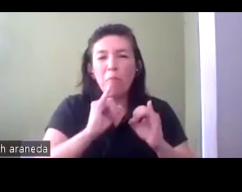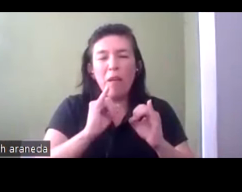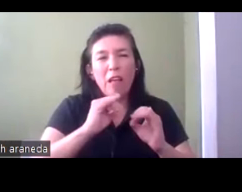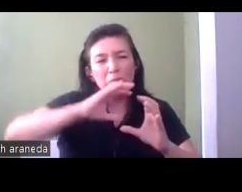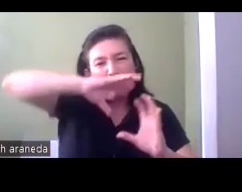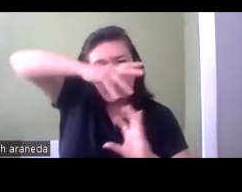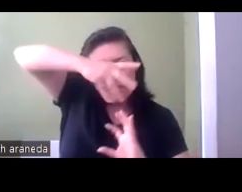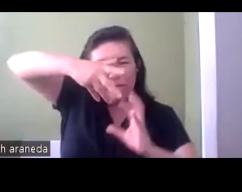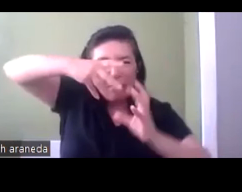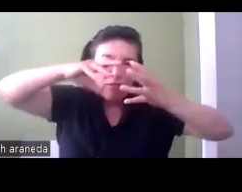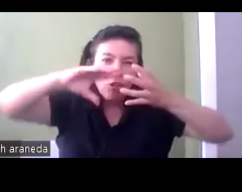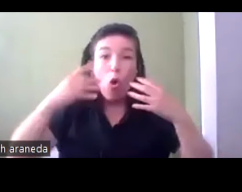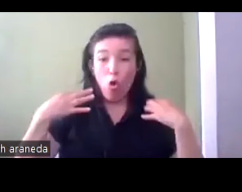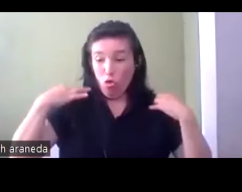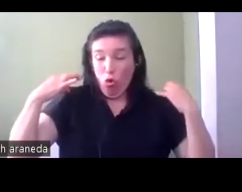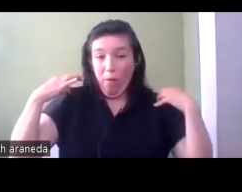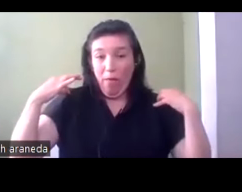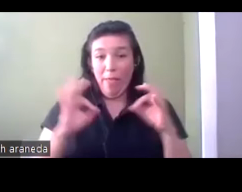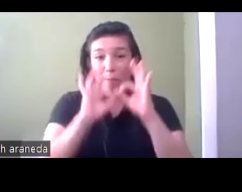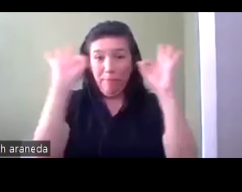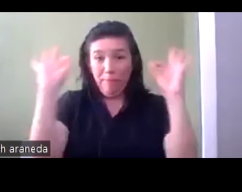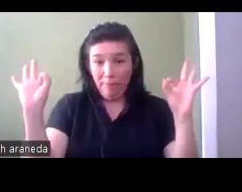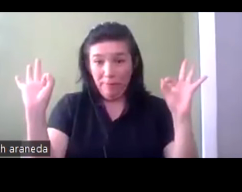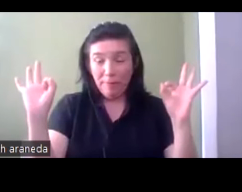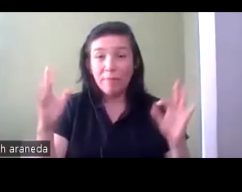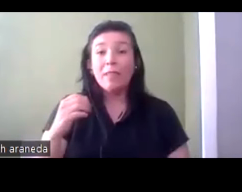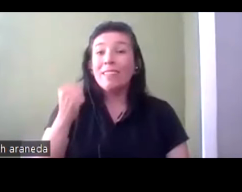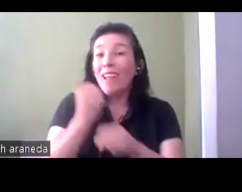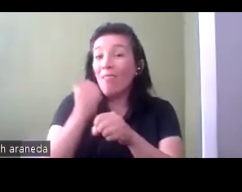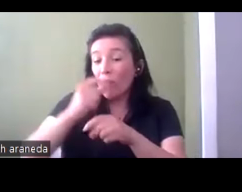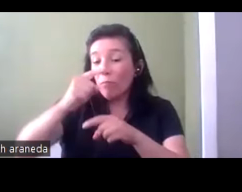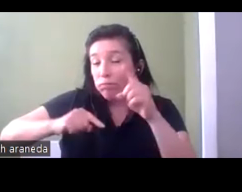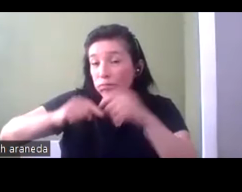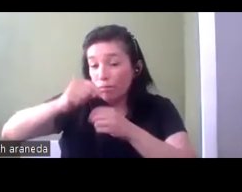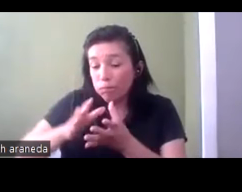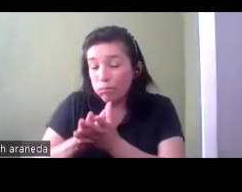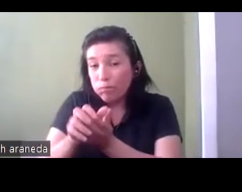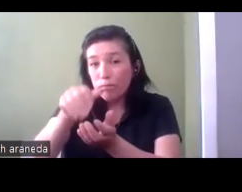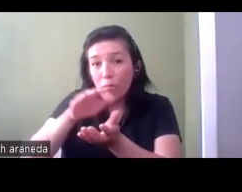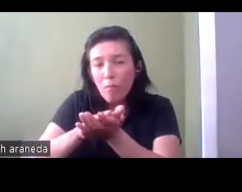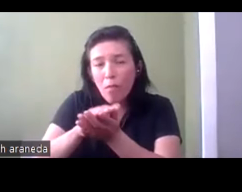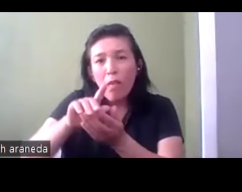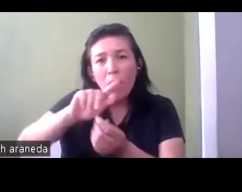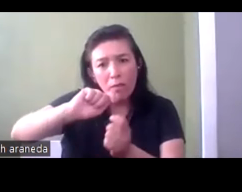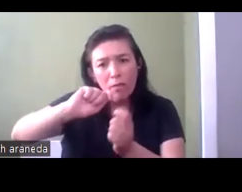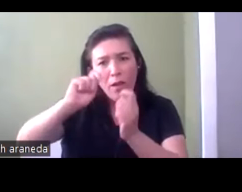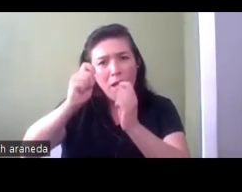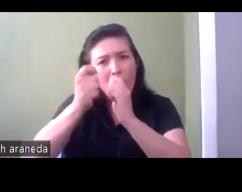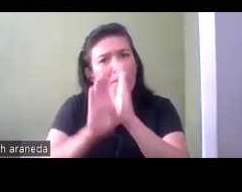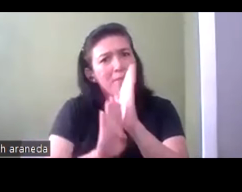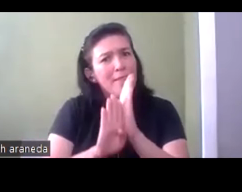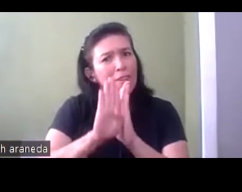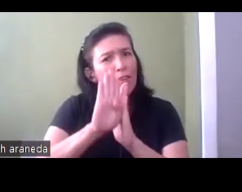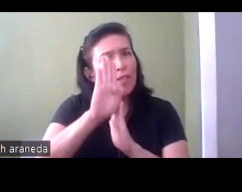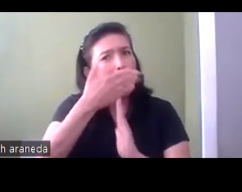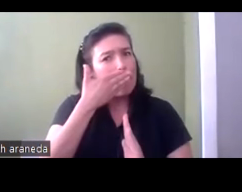o vestimentas especiales. Y en la producción cerámica, las piezas mejoran y aumenta su